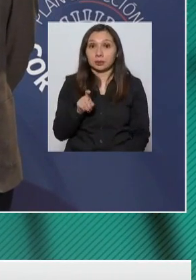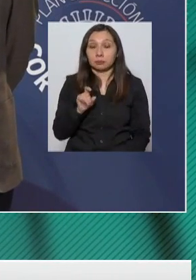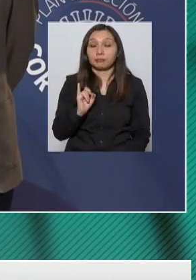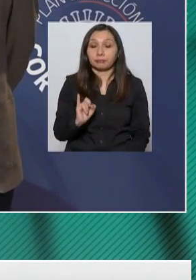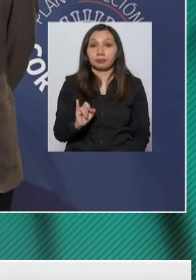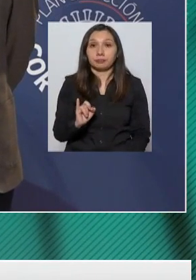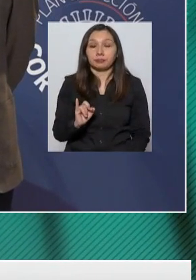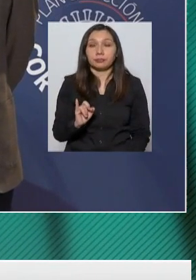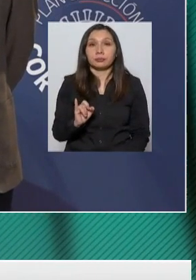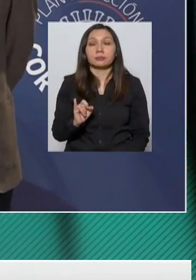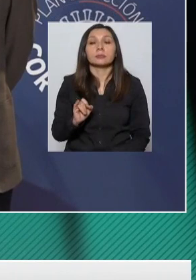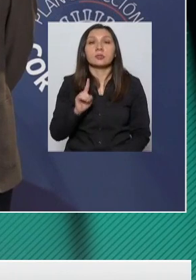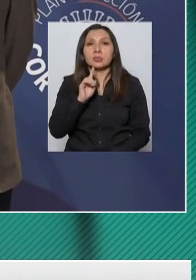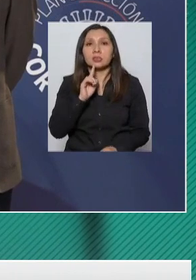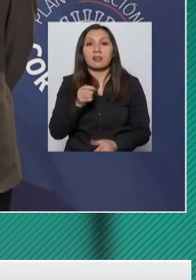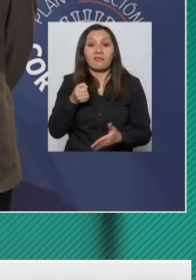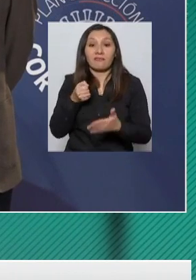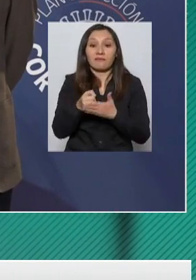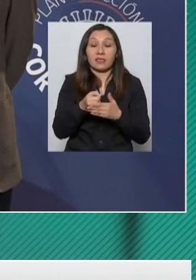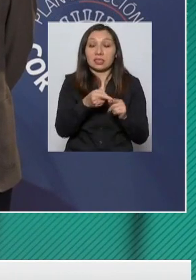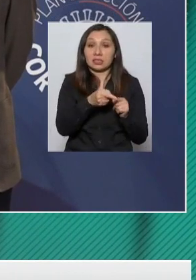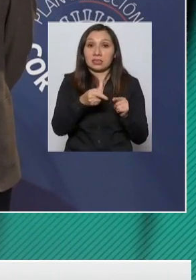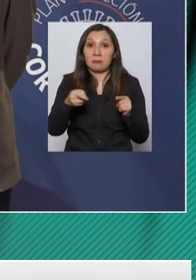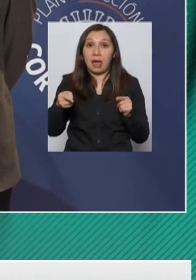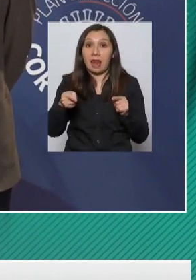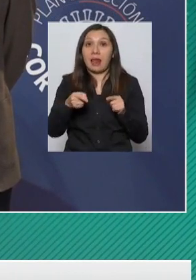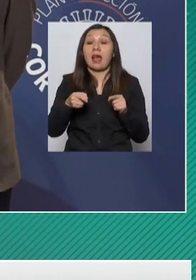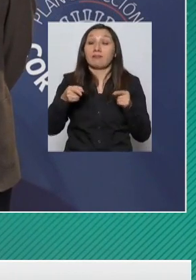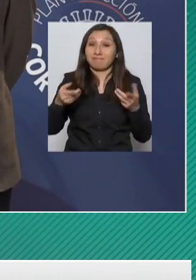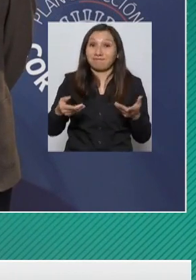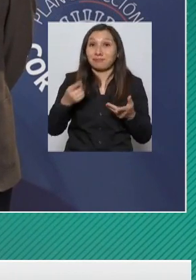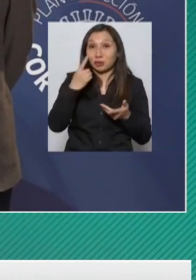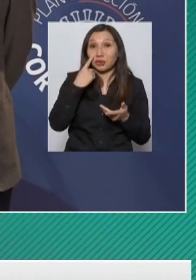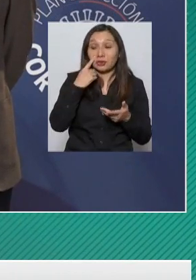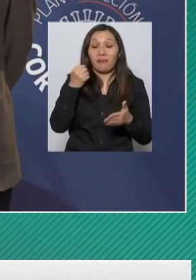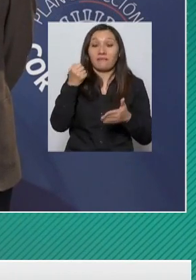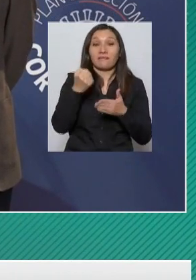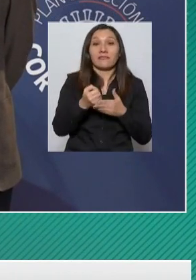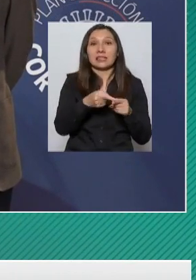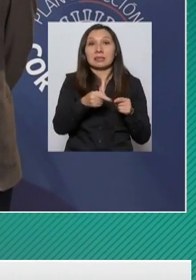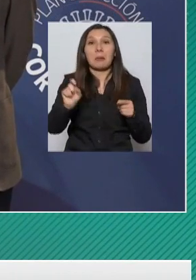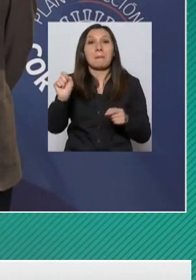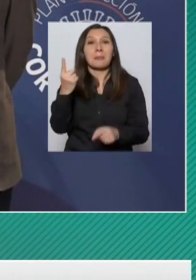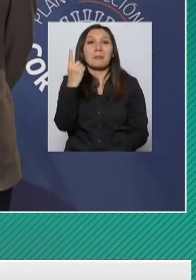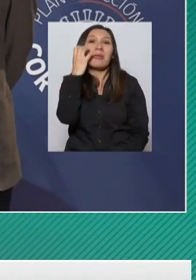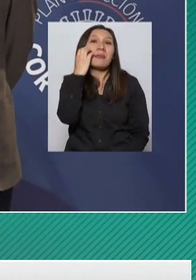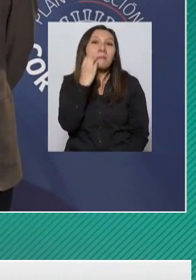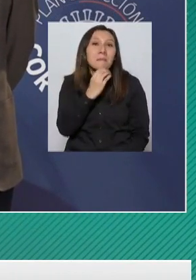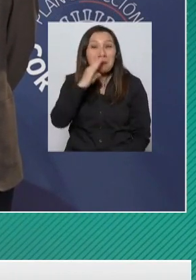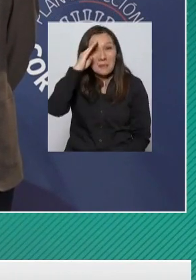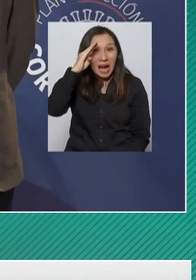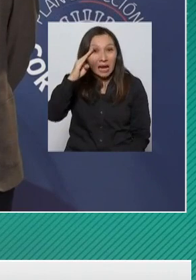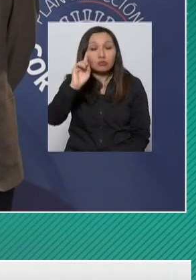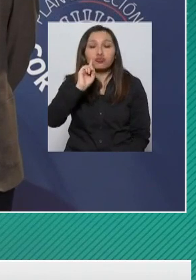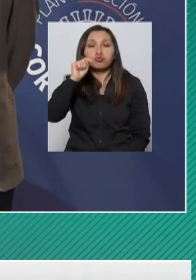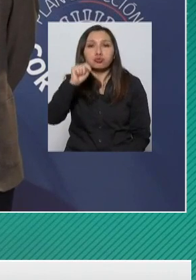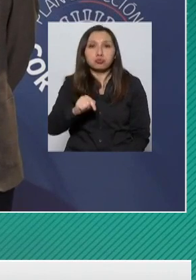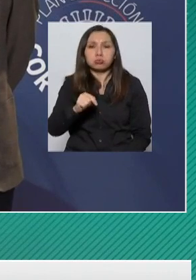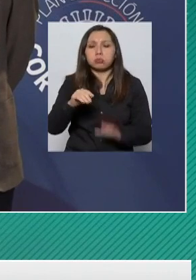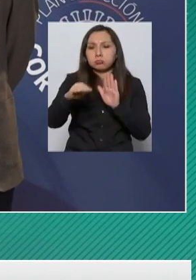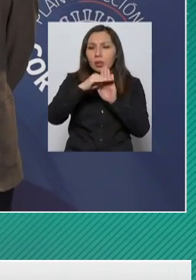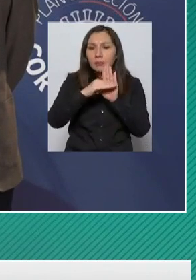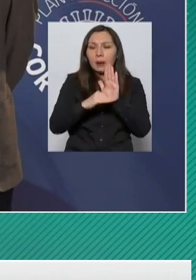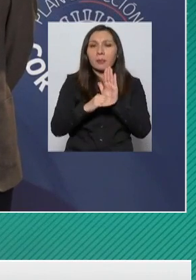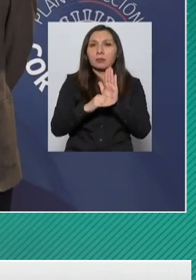efectivamente viene un fin de semana como ustedes saben el fin de semana el primero de mayo hoy día tenemos una serie de